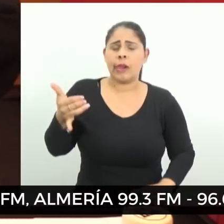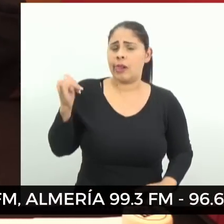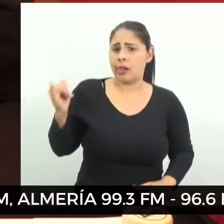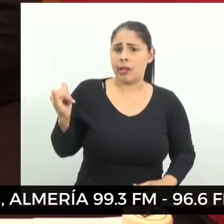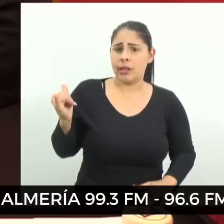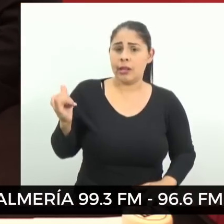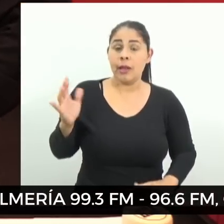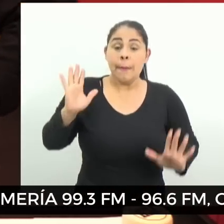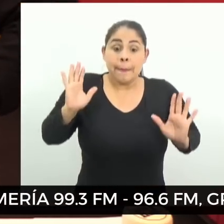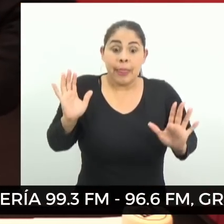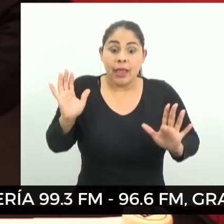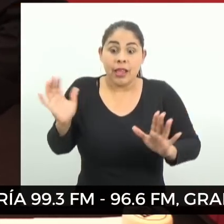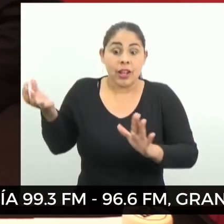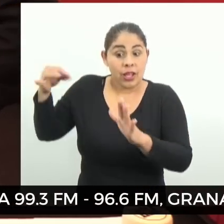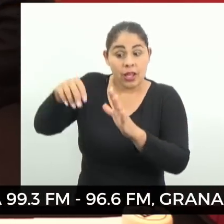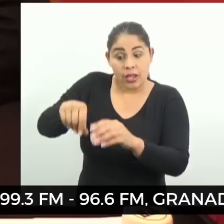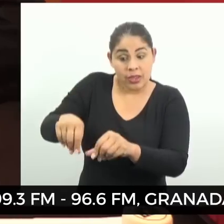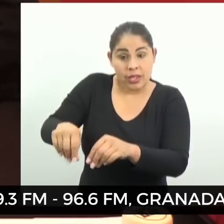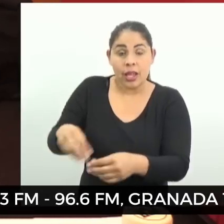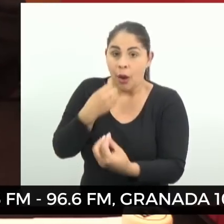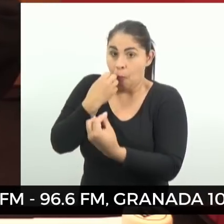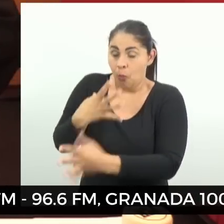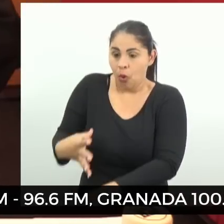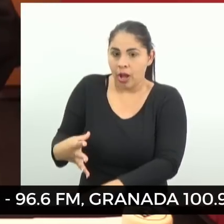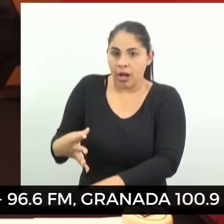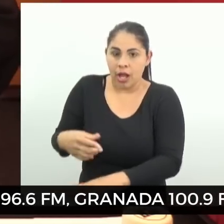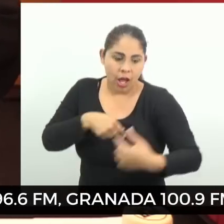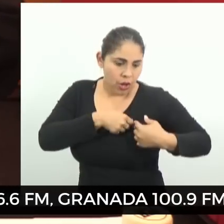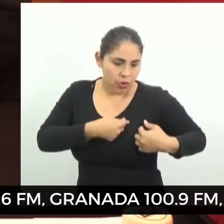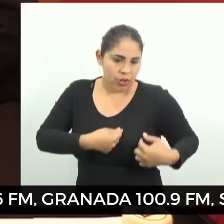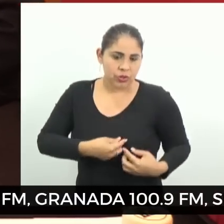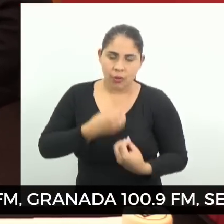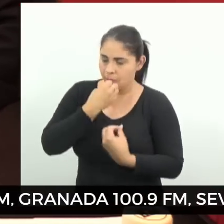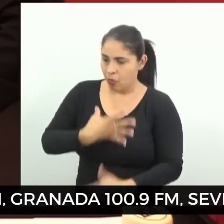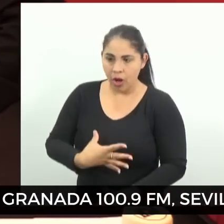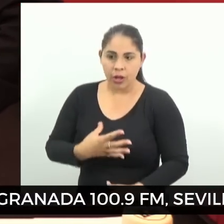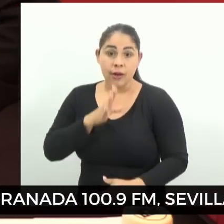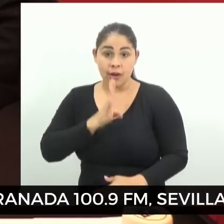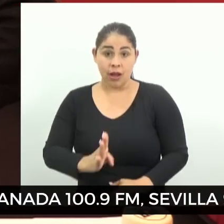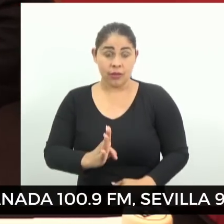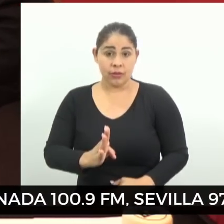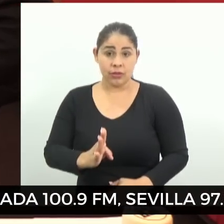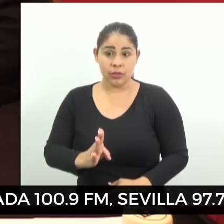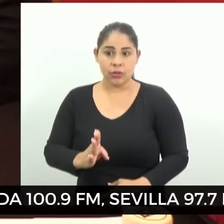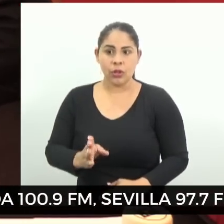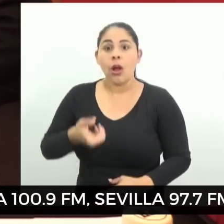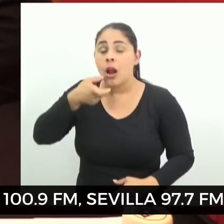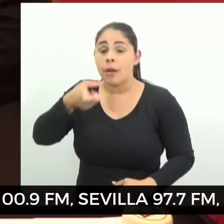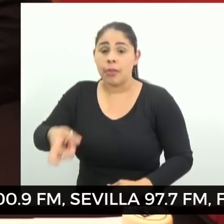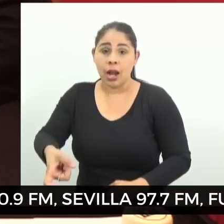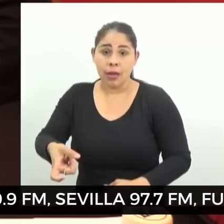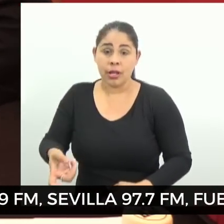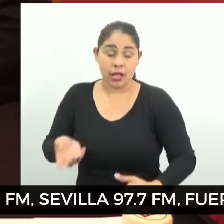Mas lo que cayó en buena tierra, estos son los que con corazón bueno y recto retienen la palabra. ¿Cómo?